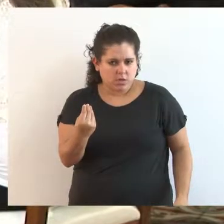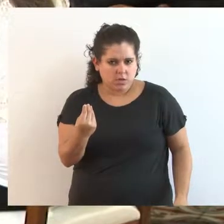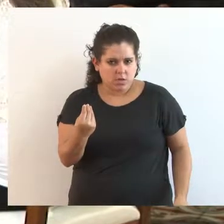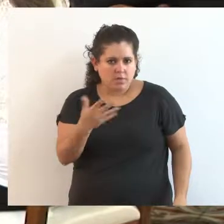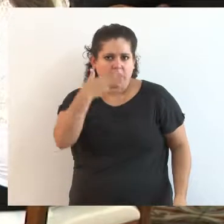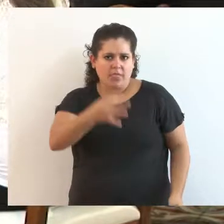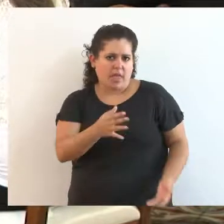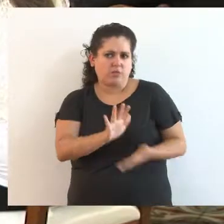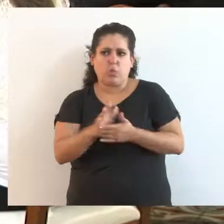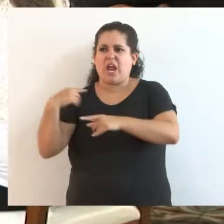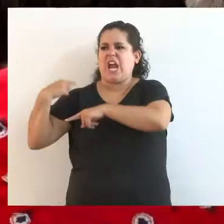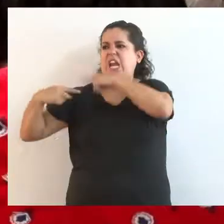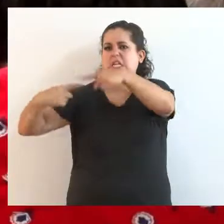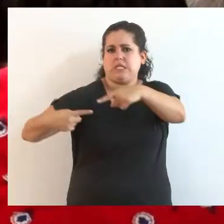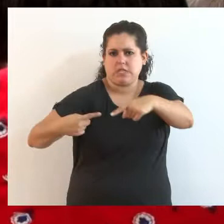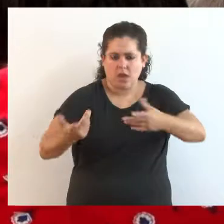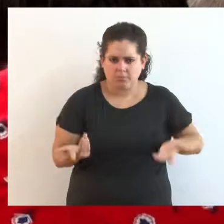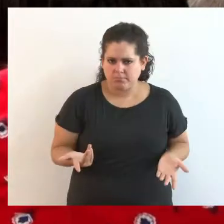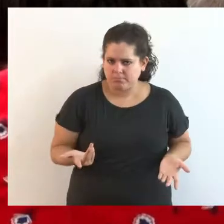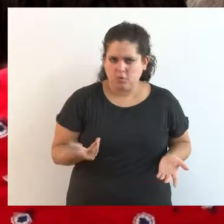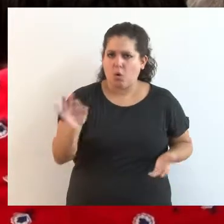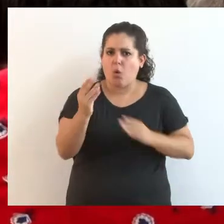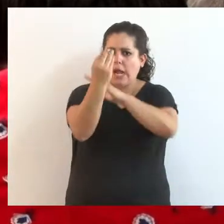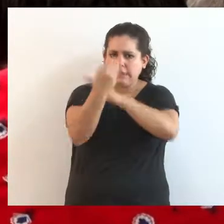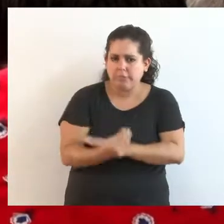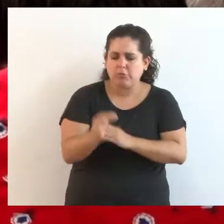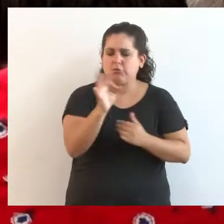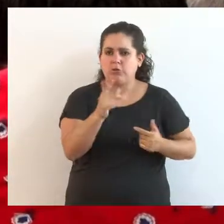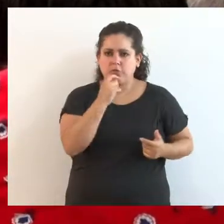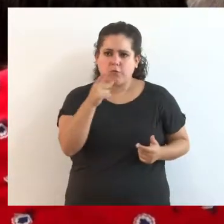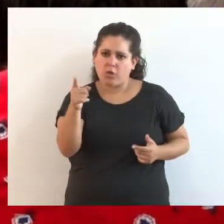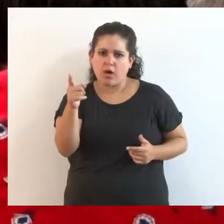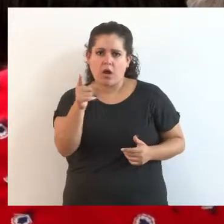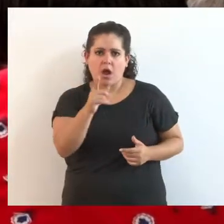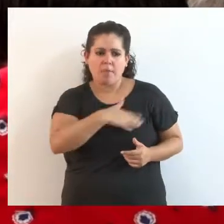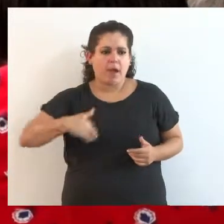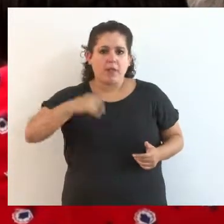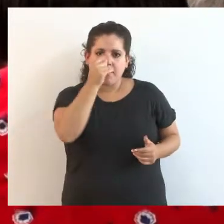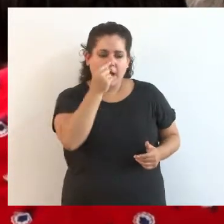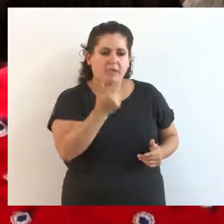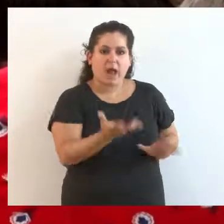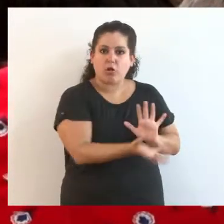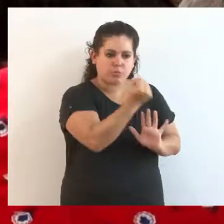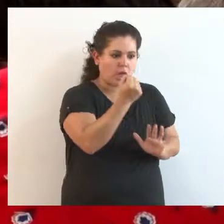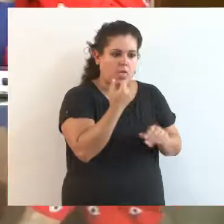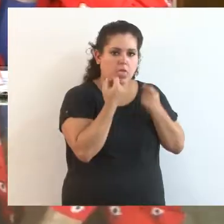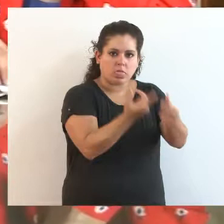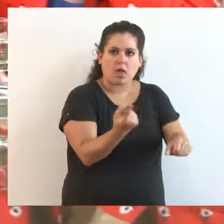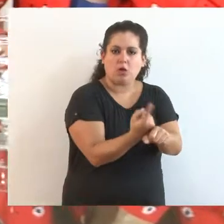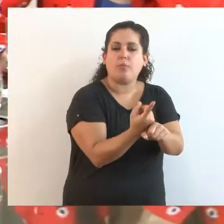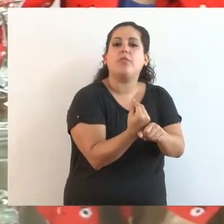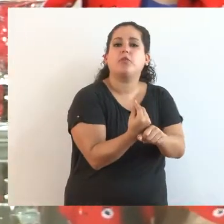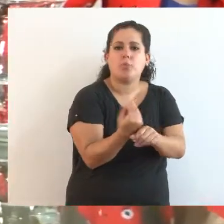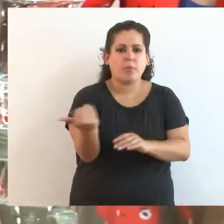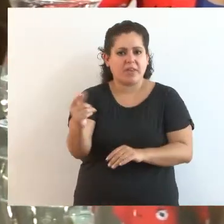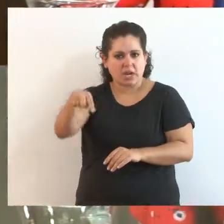familia biológica una cuestión de heredad como una cuestión de alimentos si los adoptantes no se lo pueden dar en ese momento?